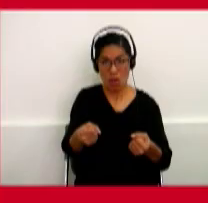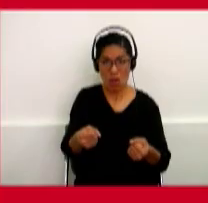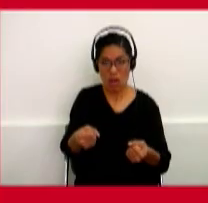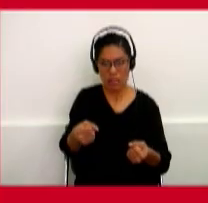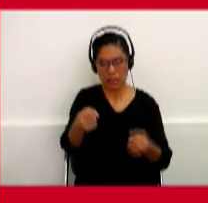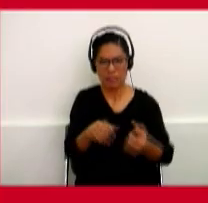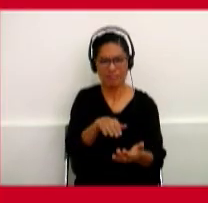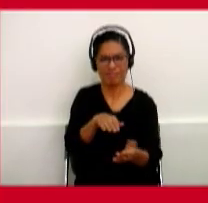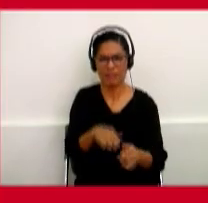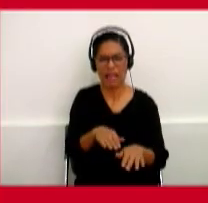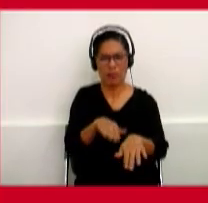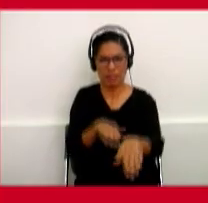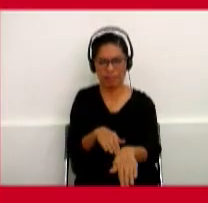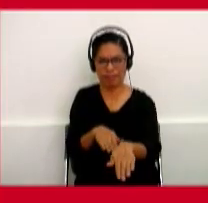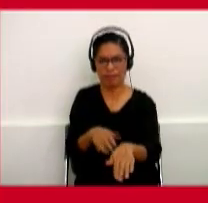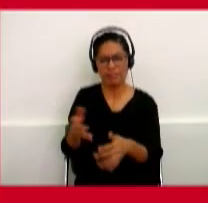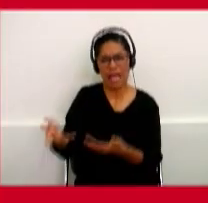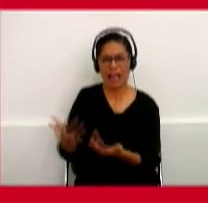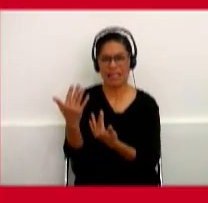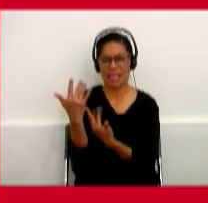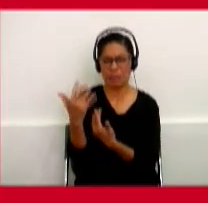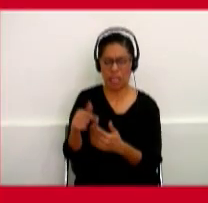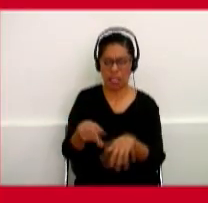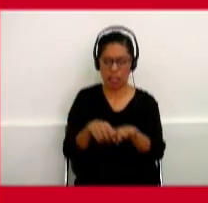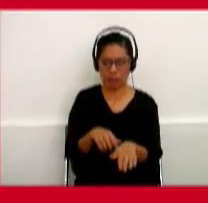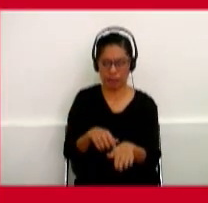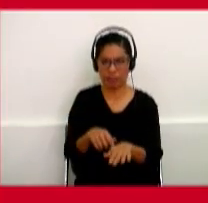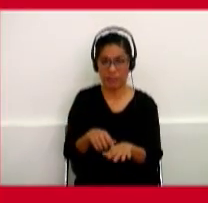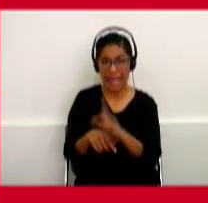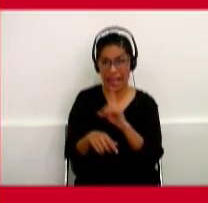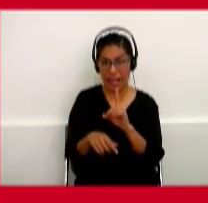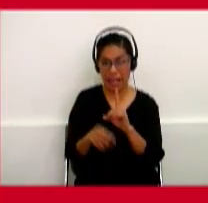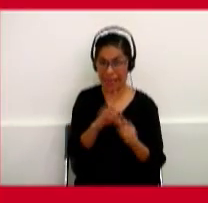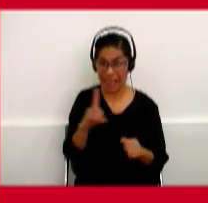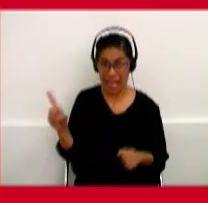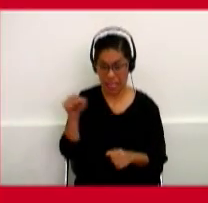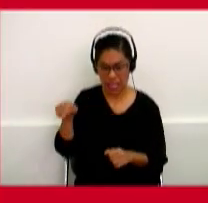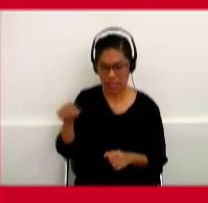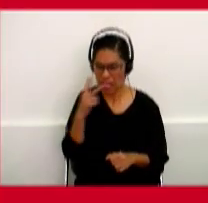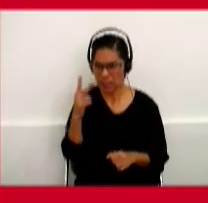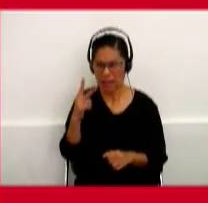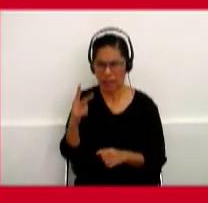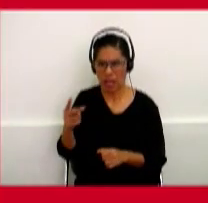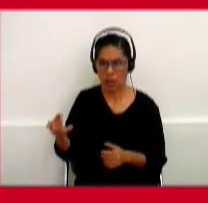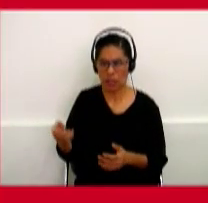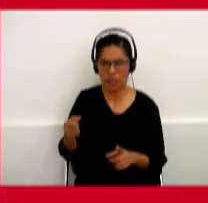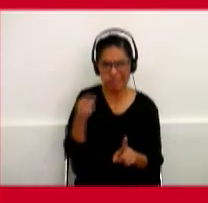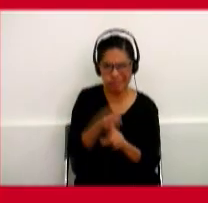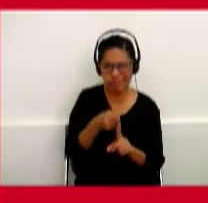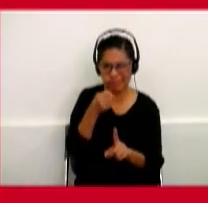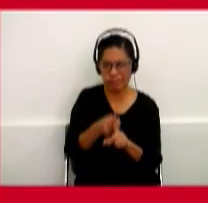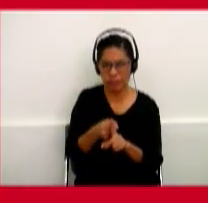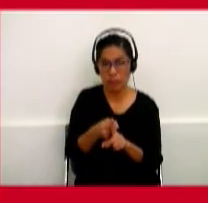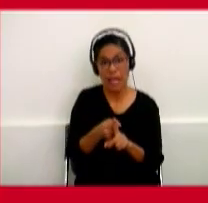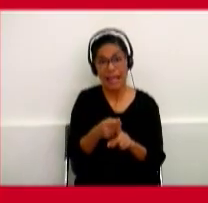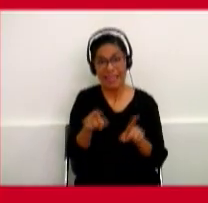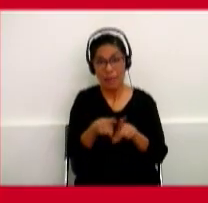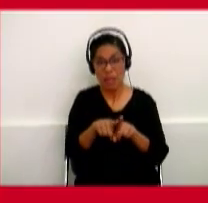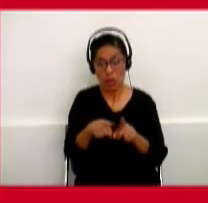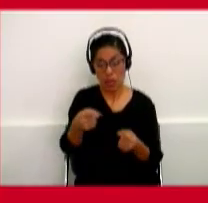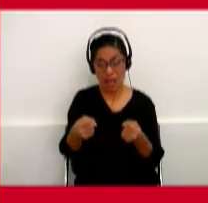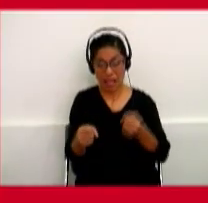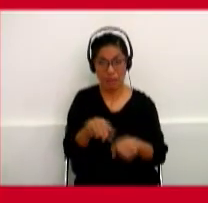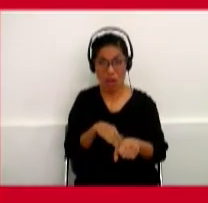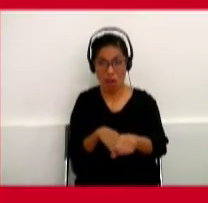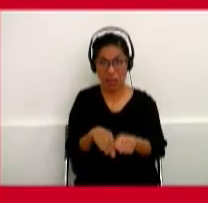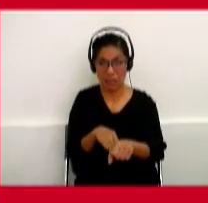y la parte de la derecha, la derecha muestra los eventos de impacto cuando el camión está desplazándose por la mina. Lo que